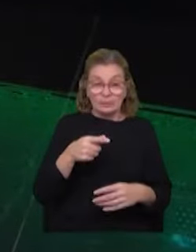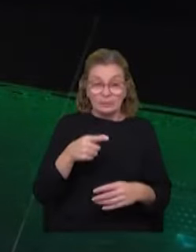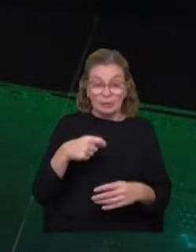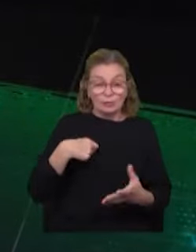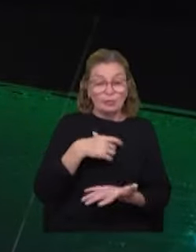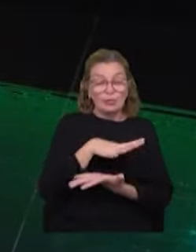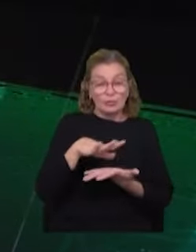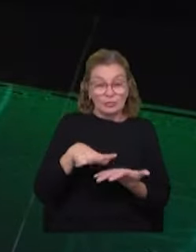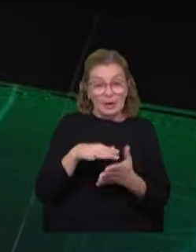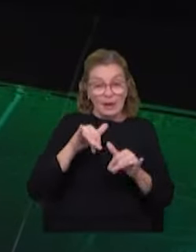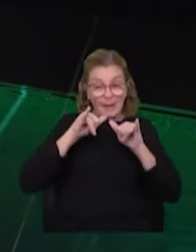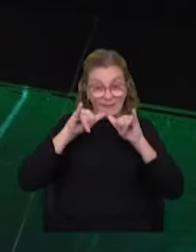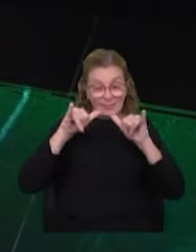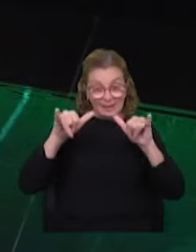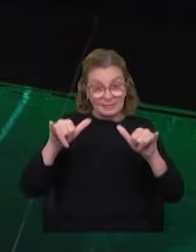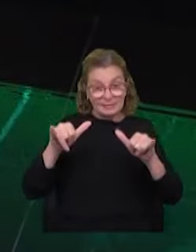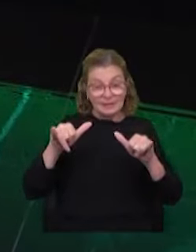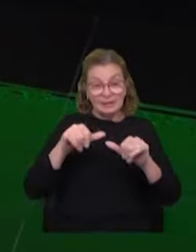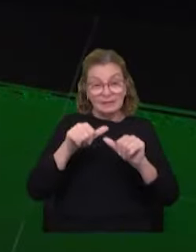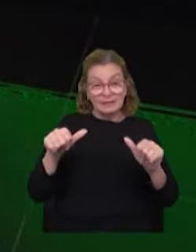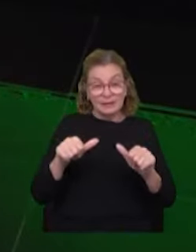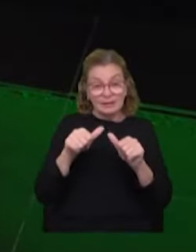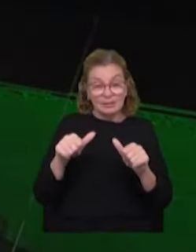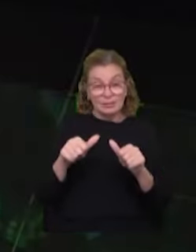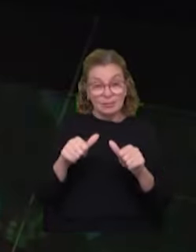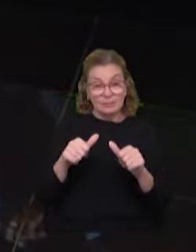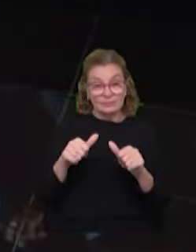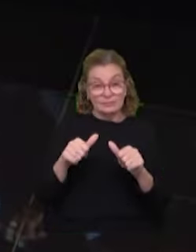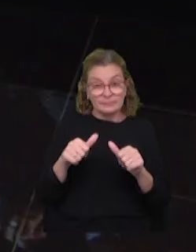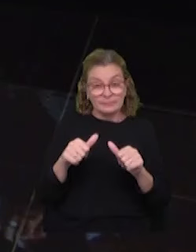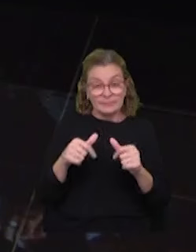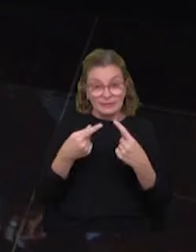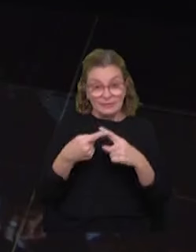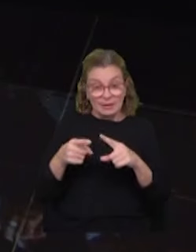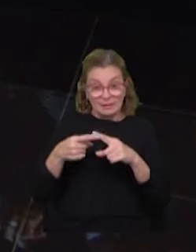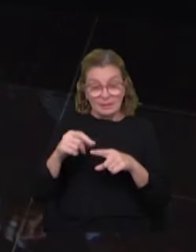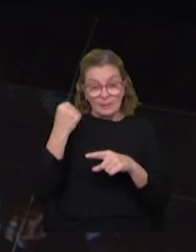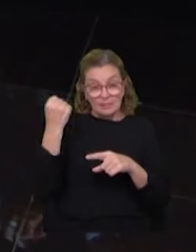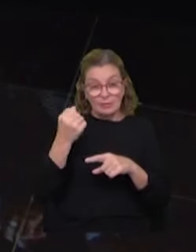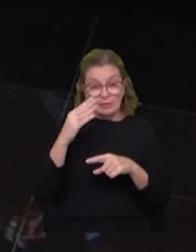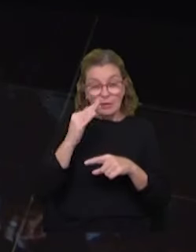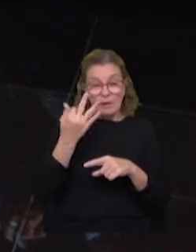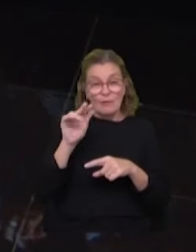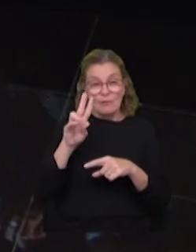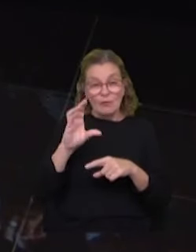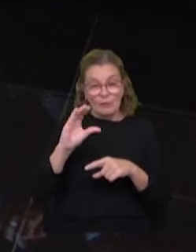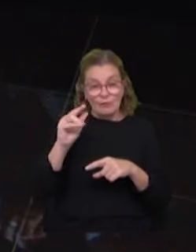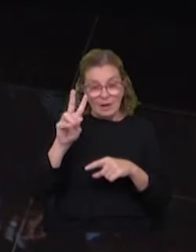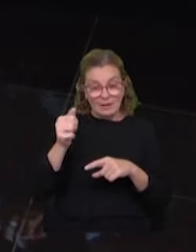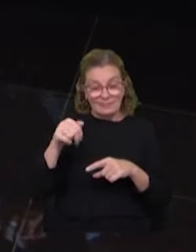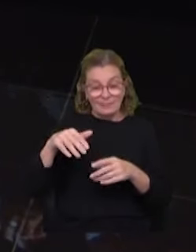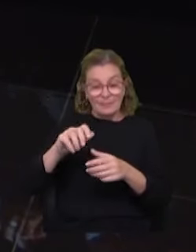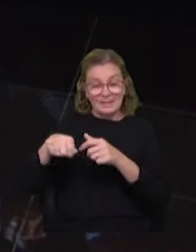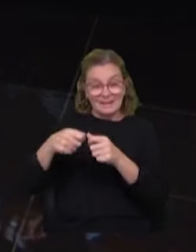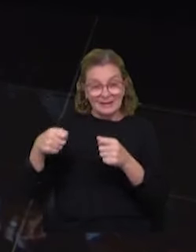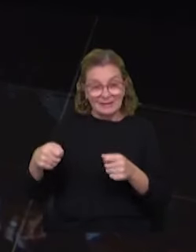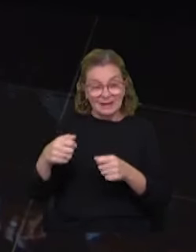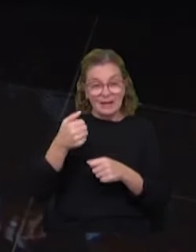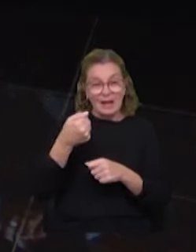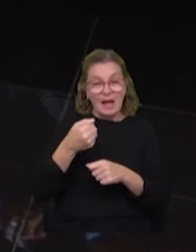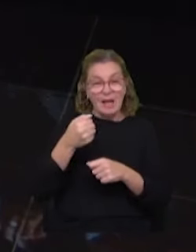conbis campaña se hizo bueno por varios referentes como fugan el Pit la feu entre otros pero